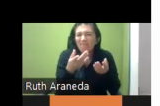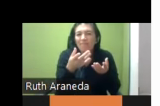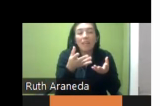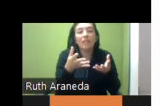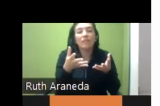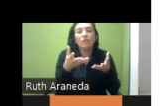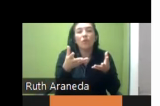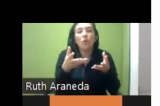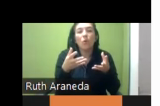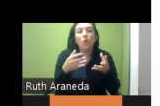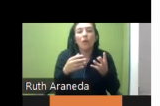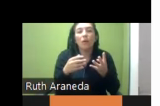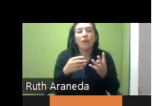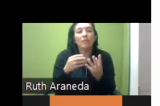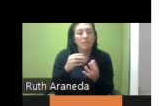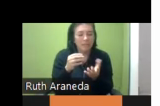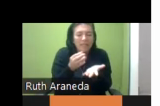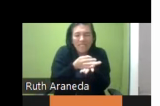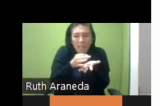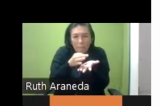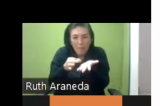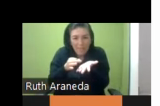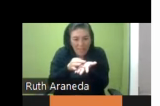son semillas